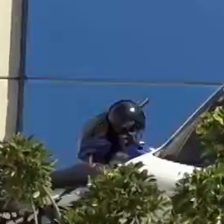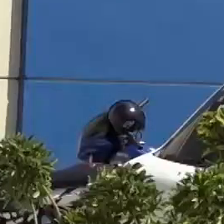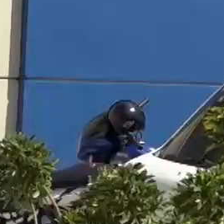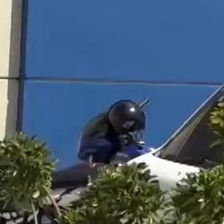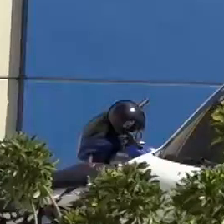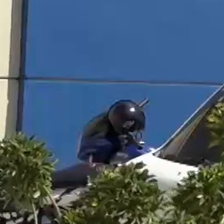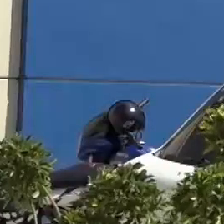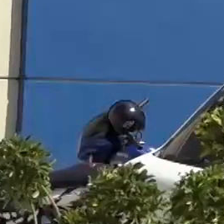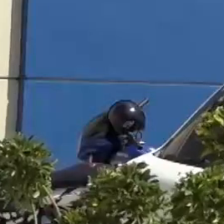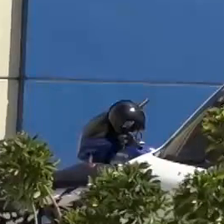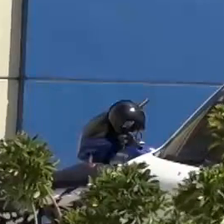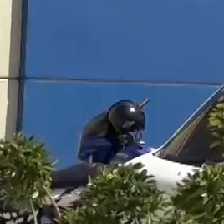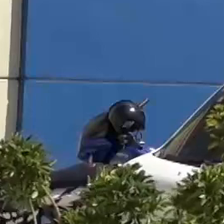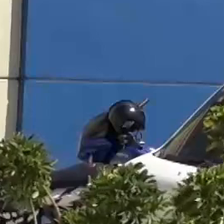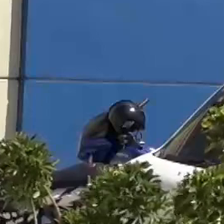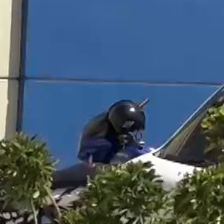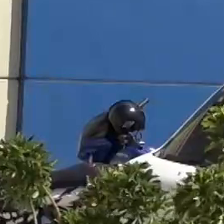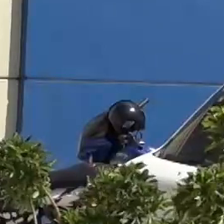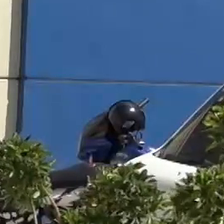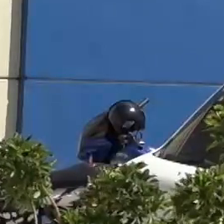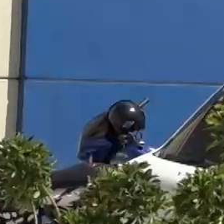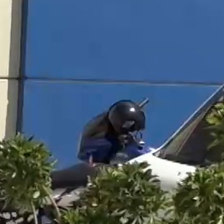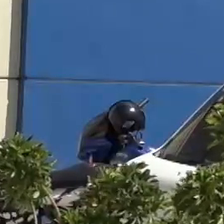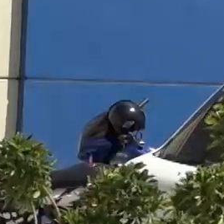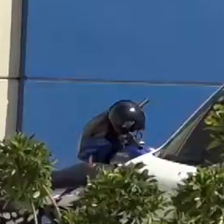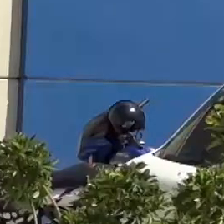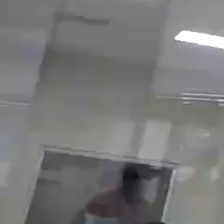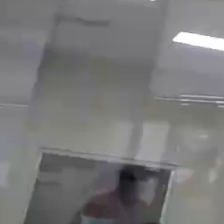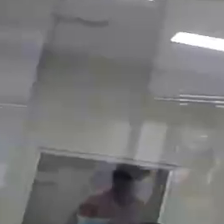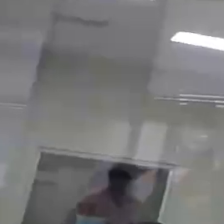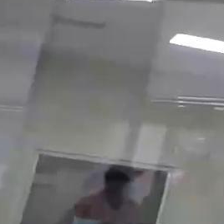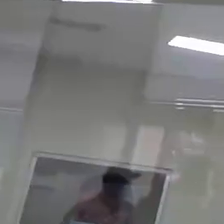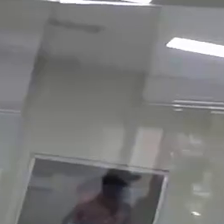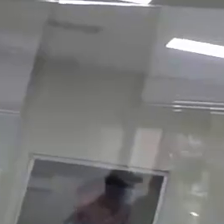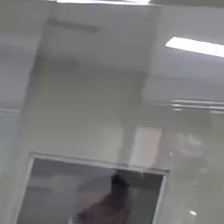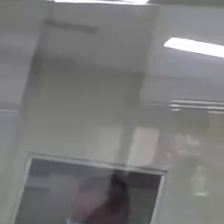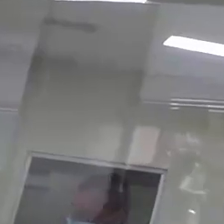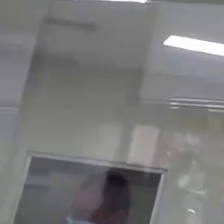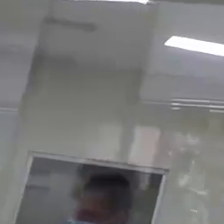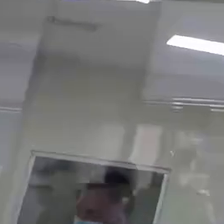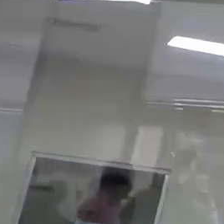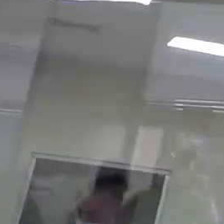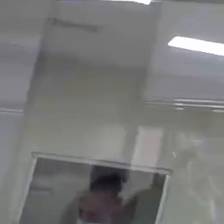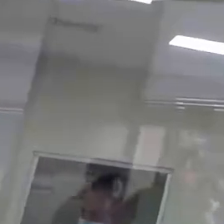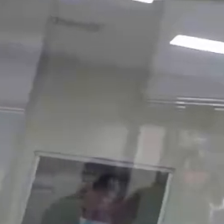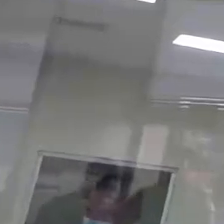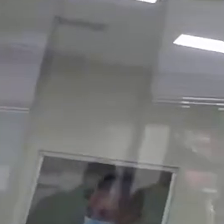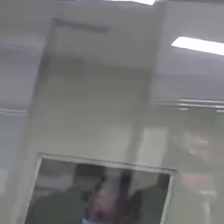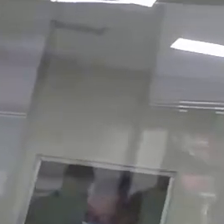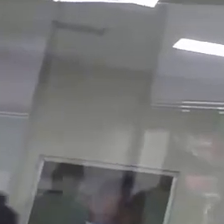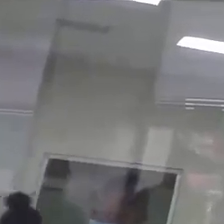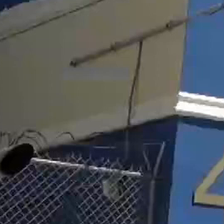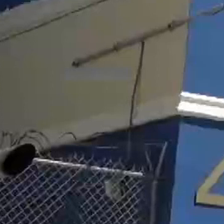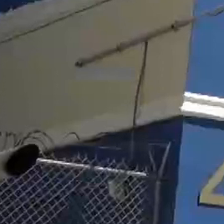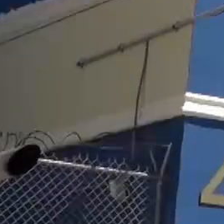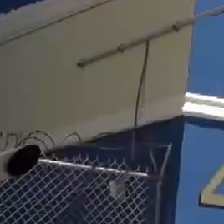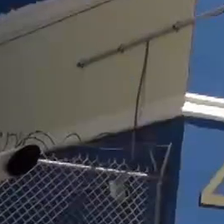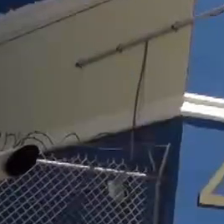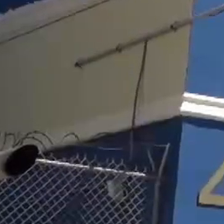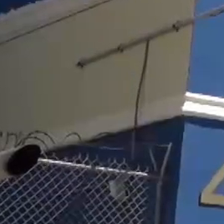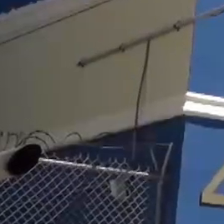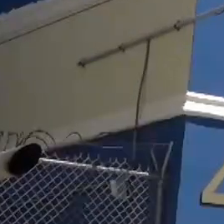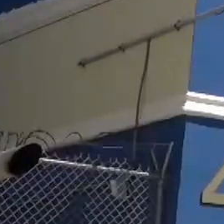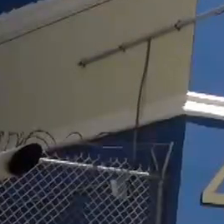de Administración Pública estableció los topes o montos máximos de los gastos de representación a los que tienen derecho los funcionarios